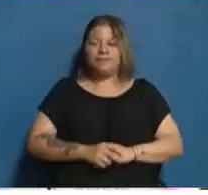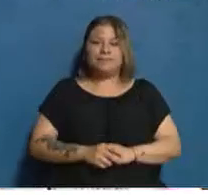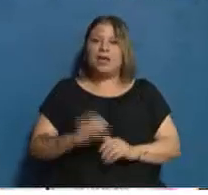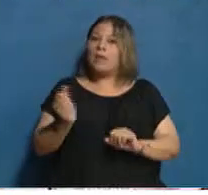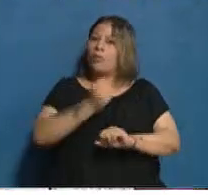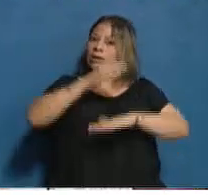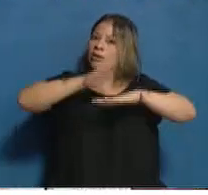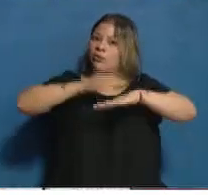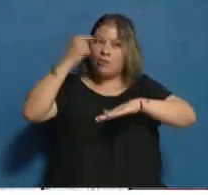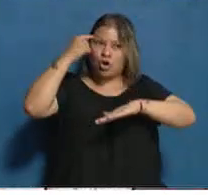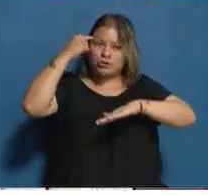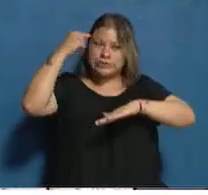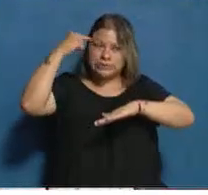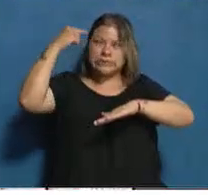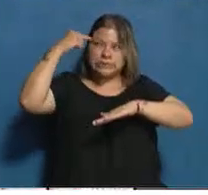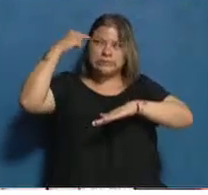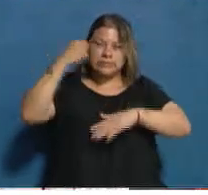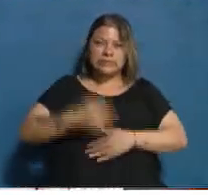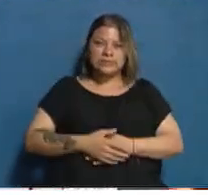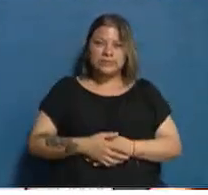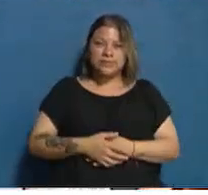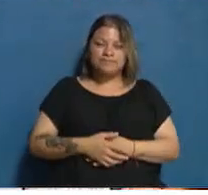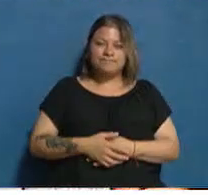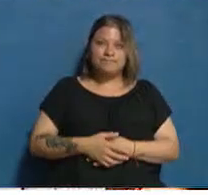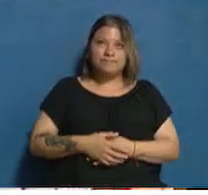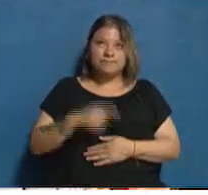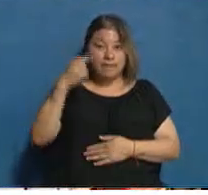un poquito más consciente, pensar